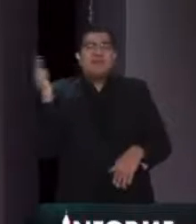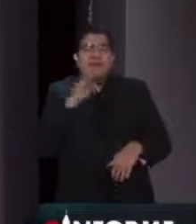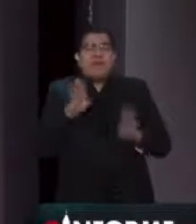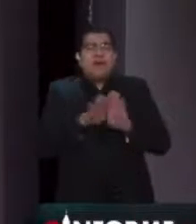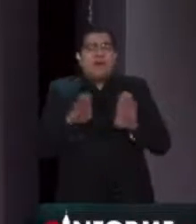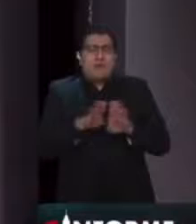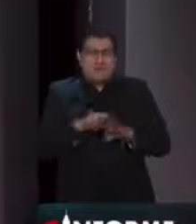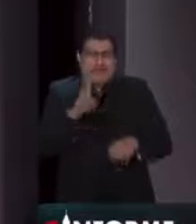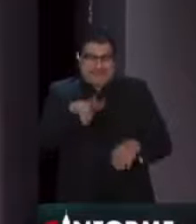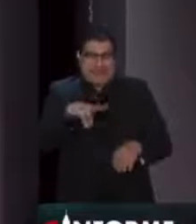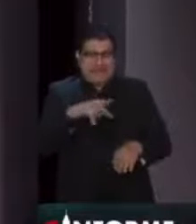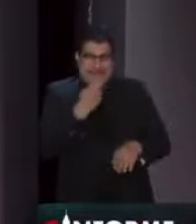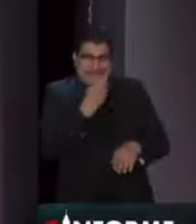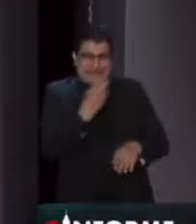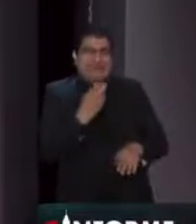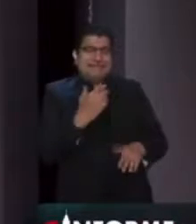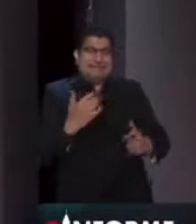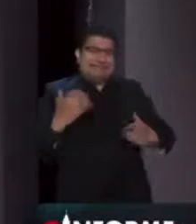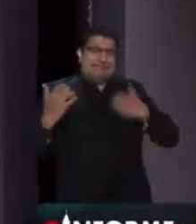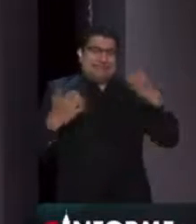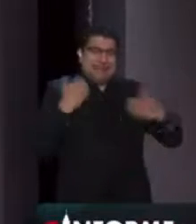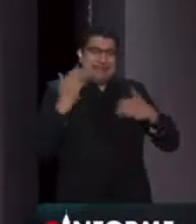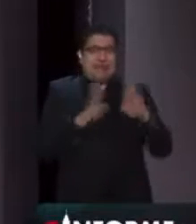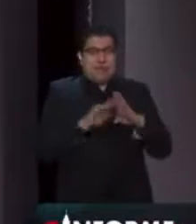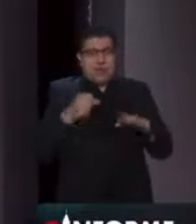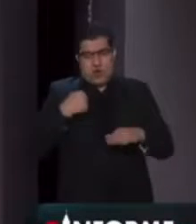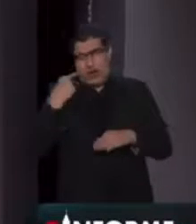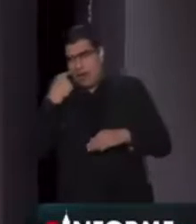lo que da coraje, digo, yo he estado en el mecanismo de protección a